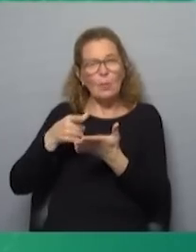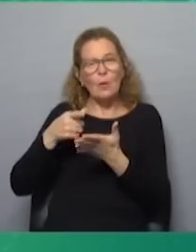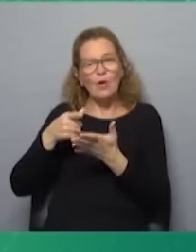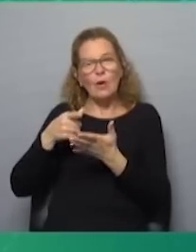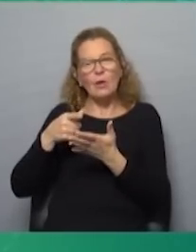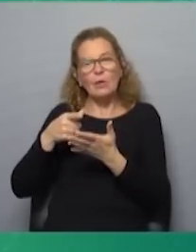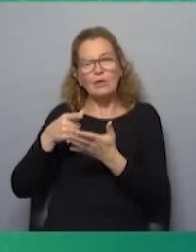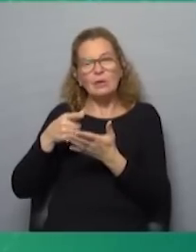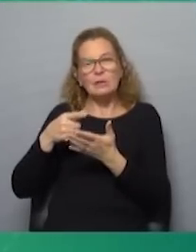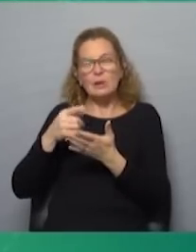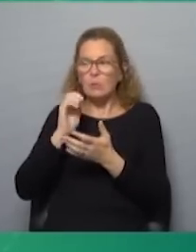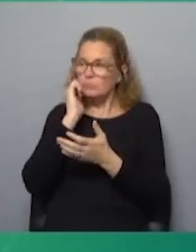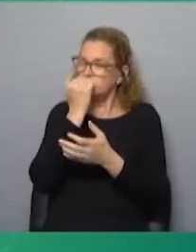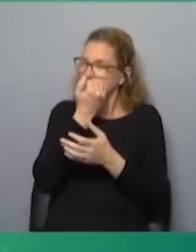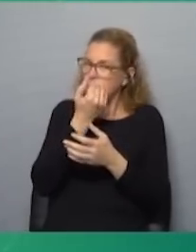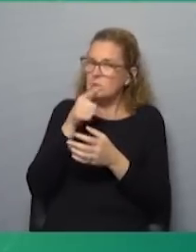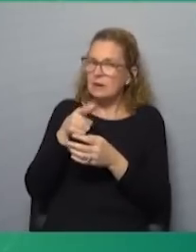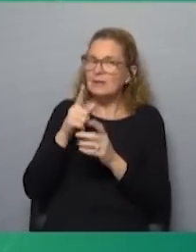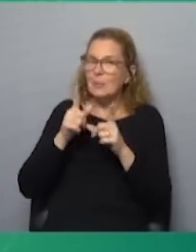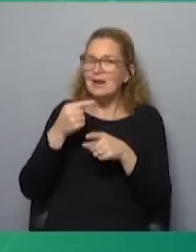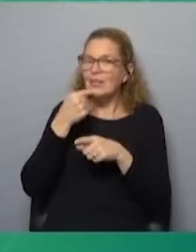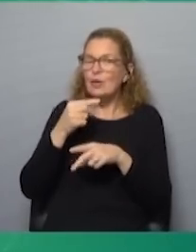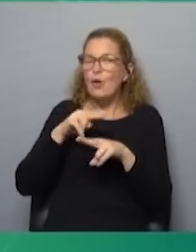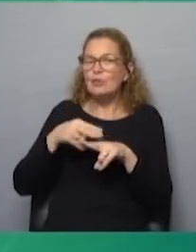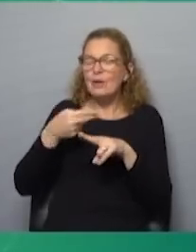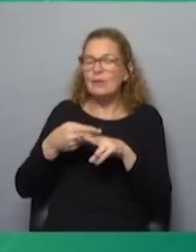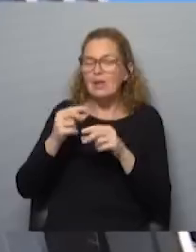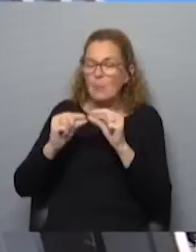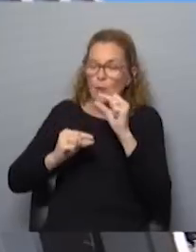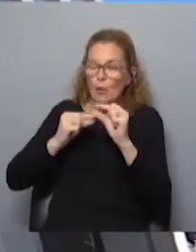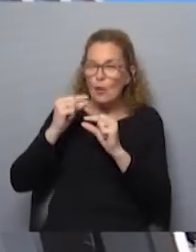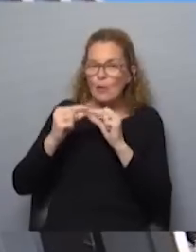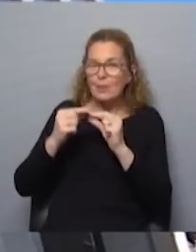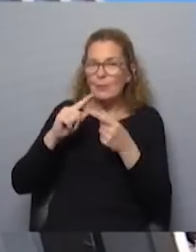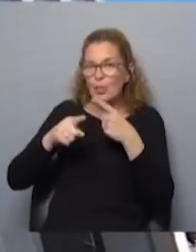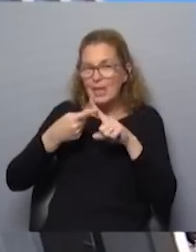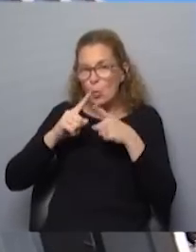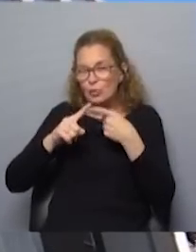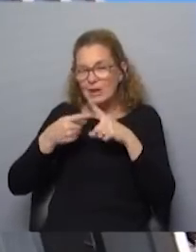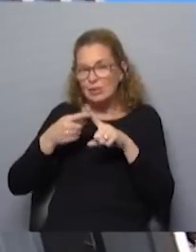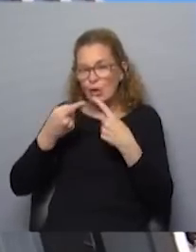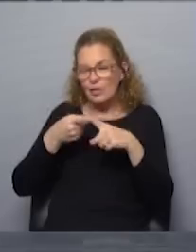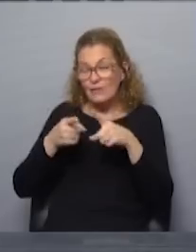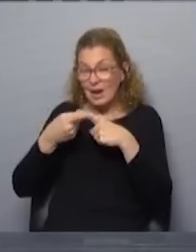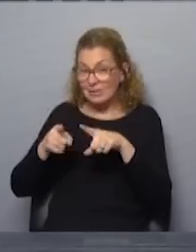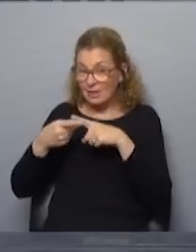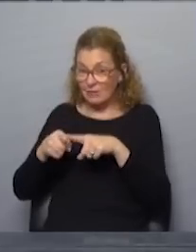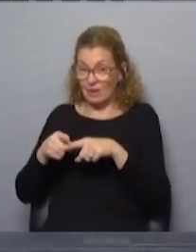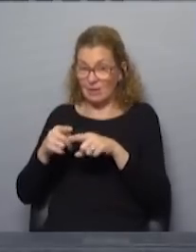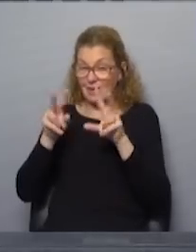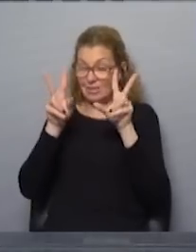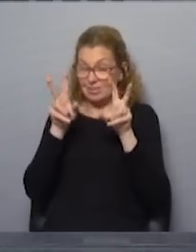de confidencialidad y le reitero a medida que se iban discutiendo los distintos aspectos